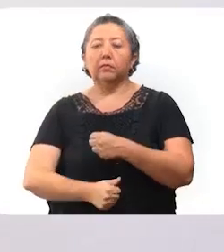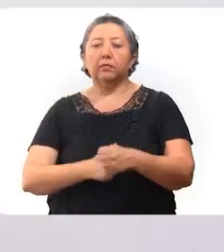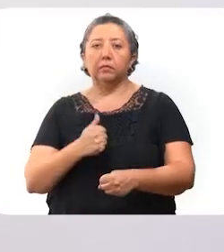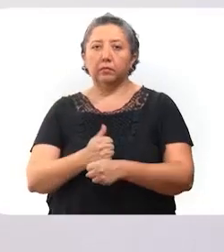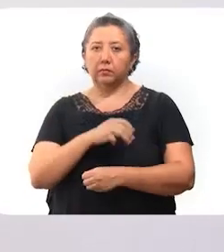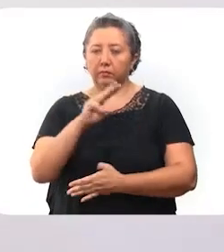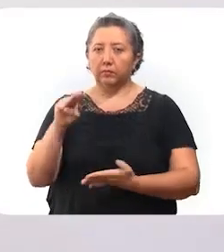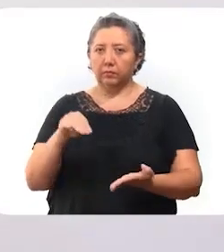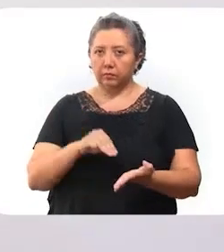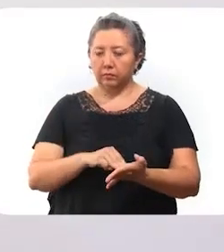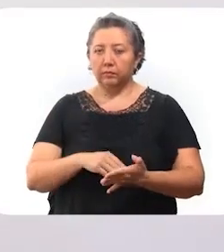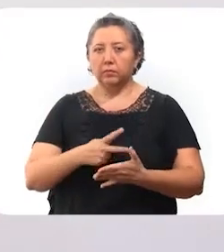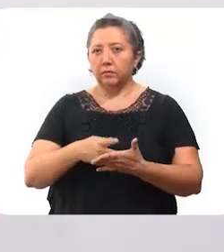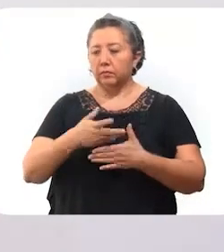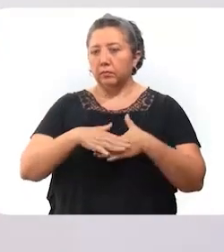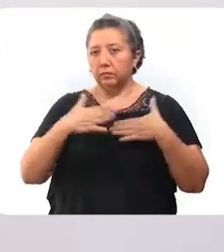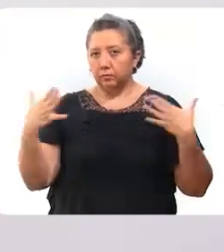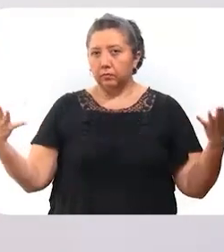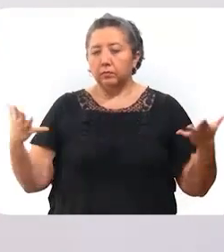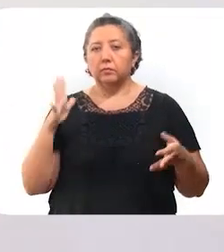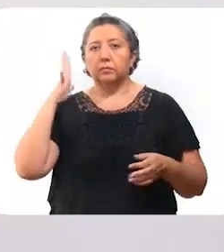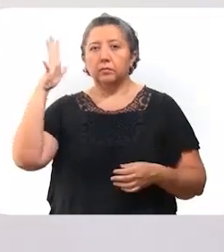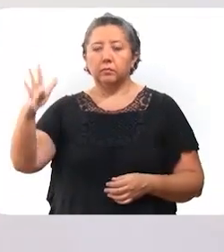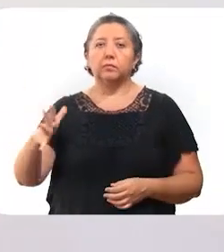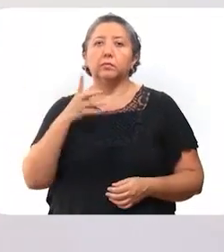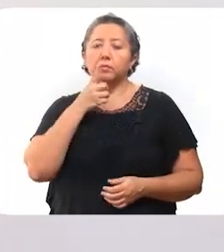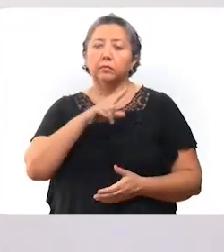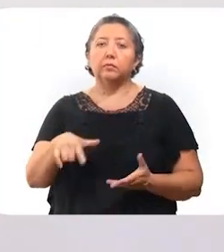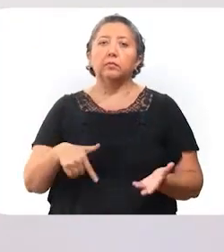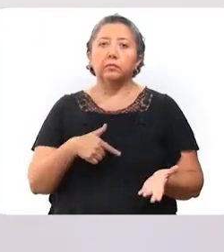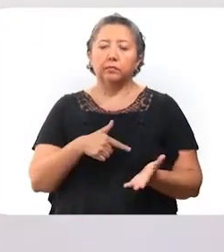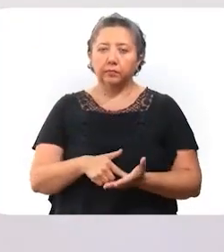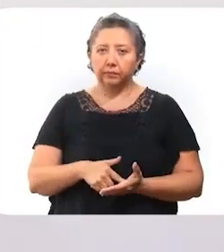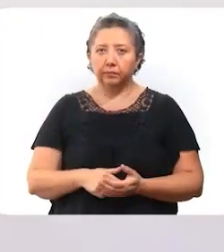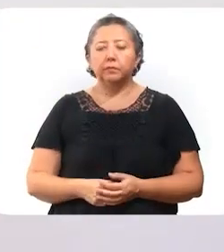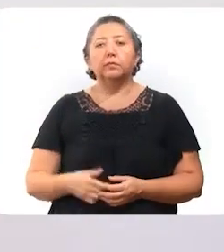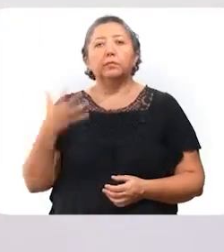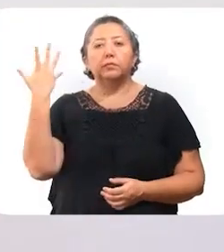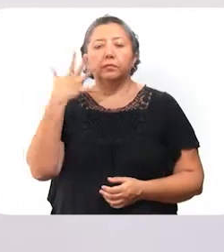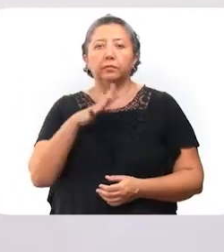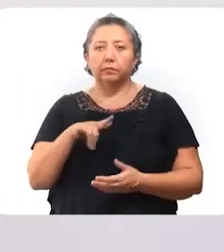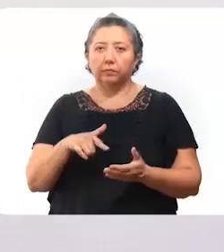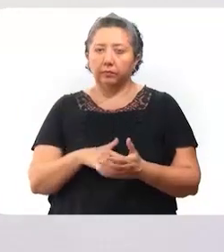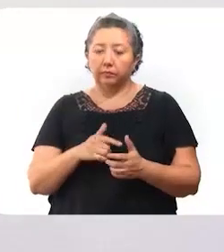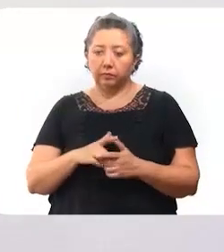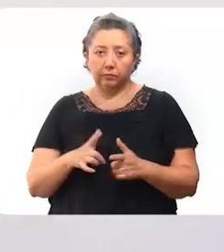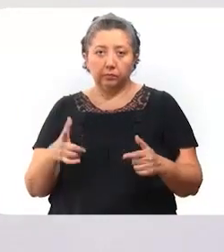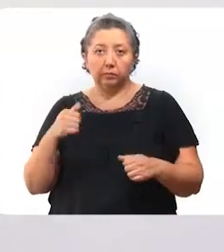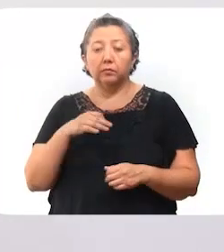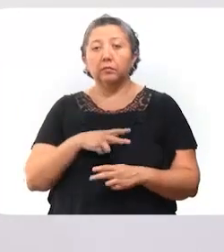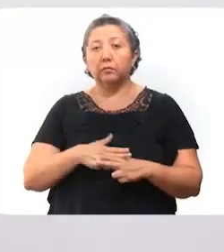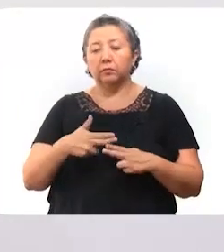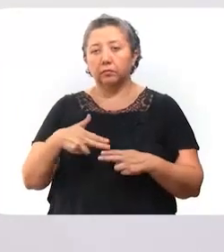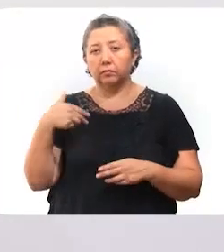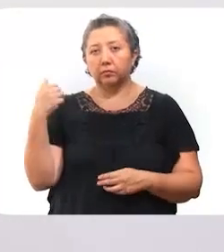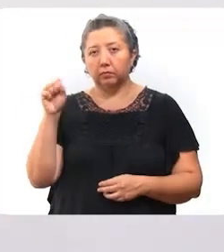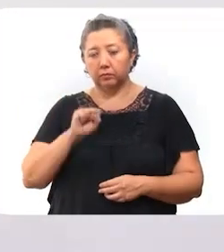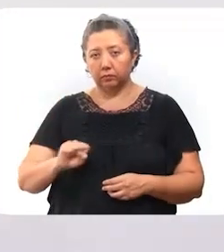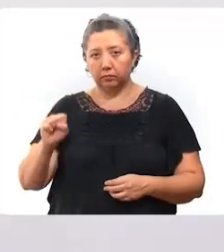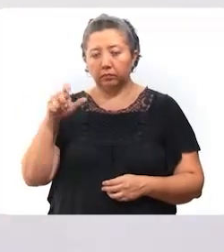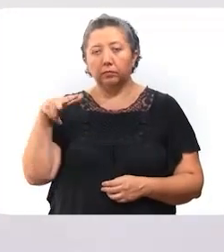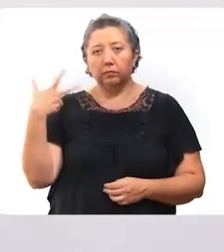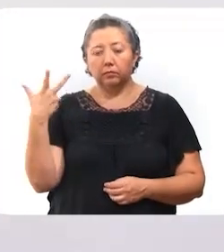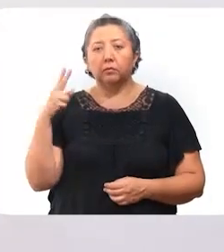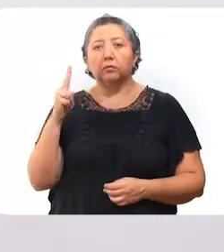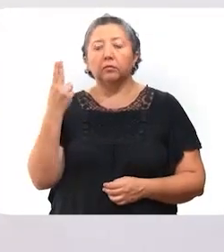años de Mérida, proceso que se desarrollará en un macrocentro y 10 módulos hasta el sábado 13 de